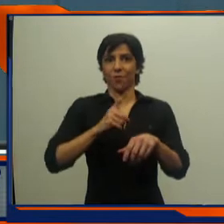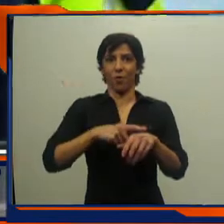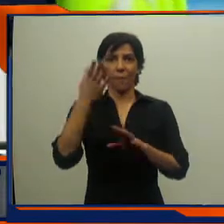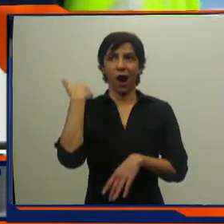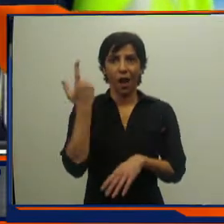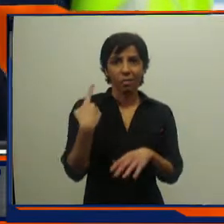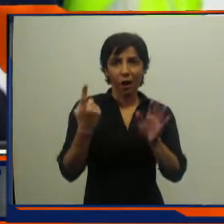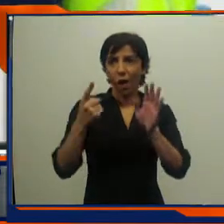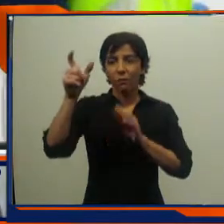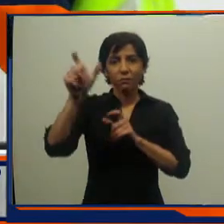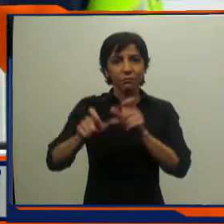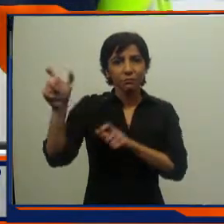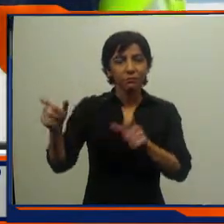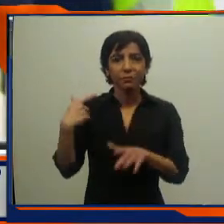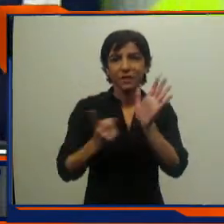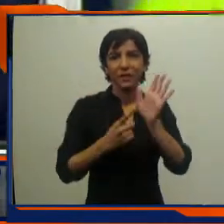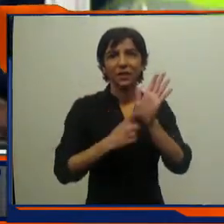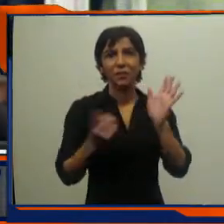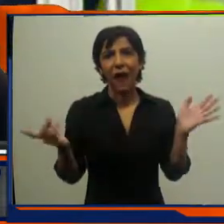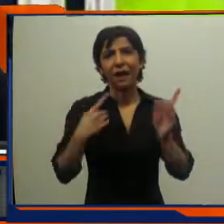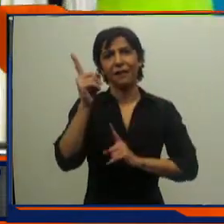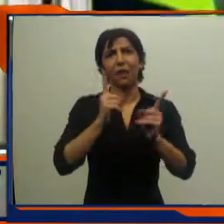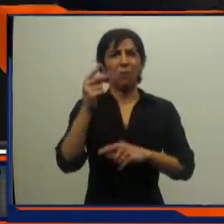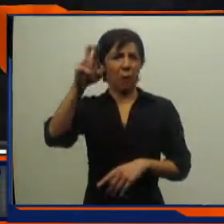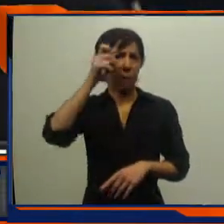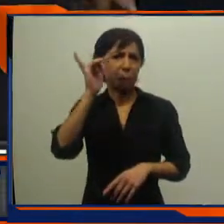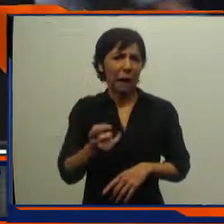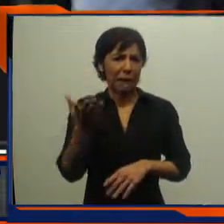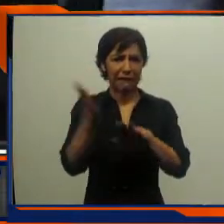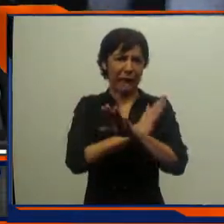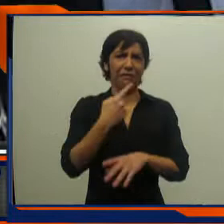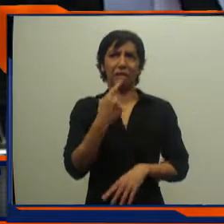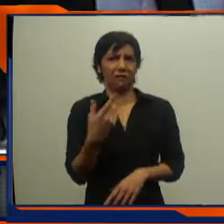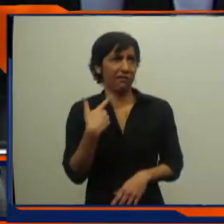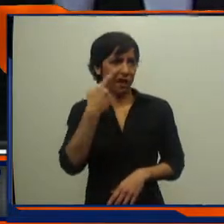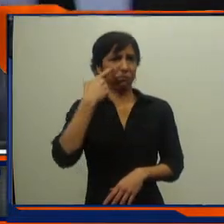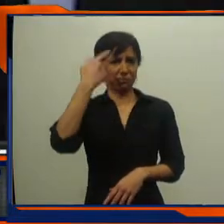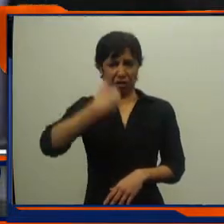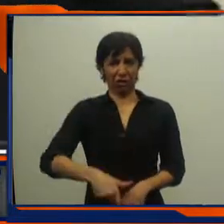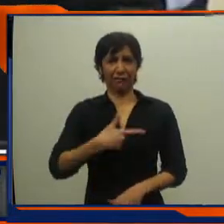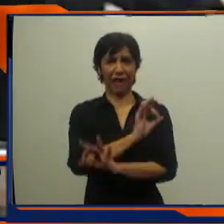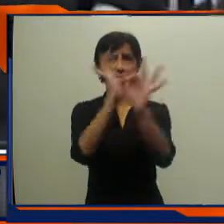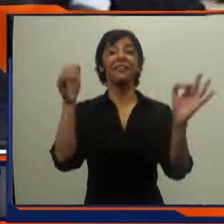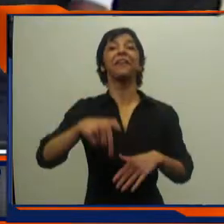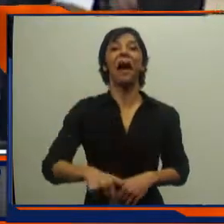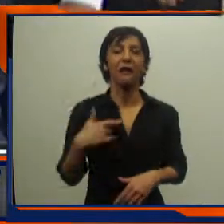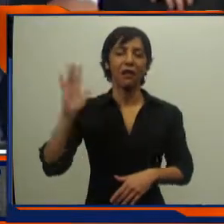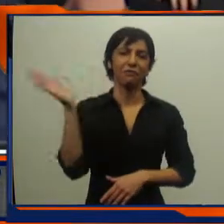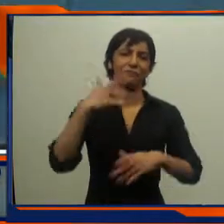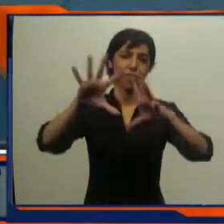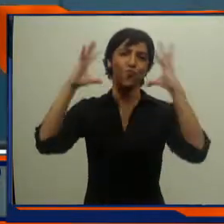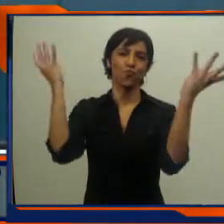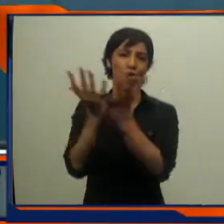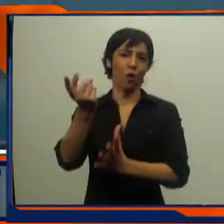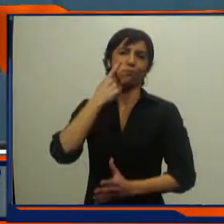titularidad frente a Holanda, decía, no me conocía a nadie. Bueno, lo ha conocido toda la Argentina y el mundo entero.